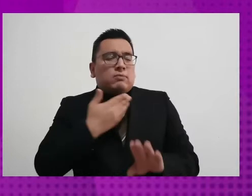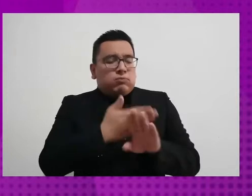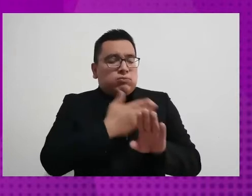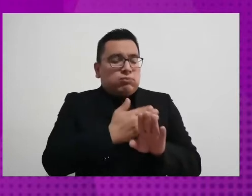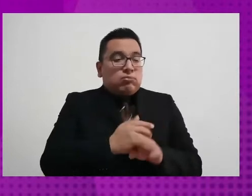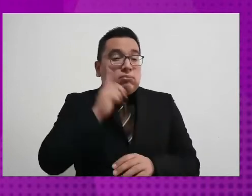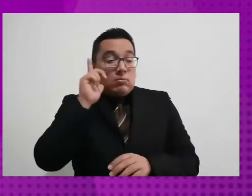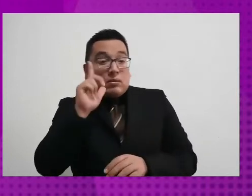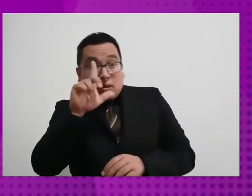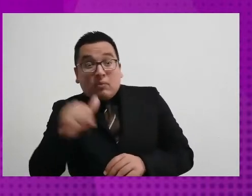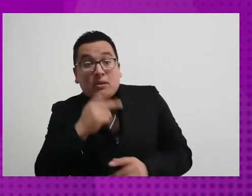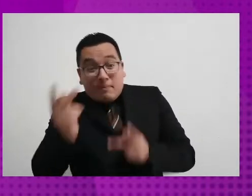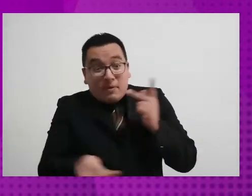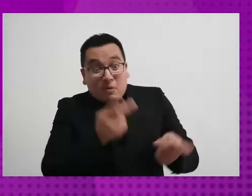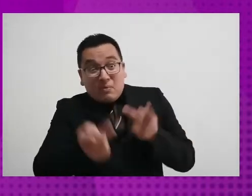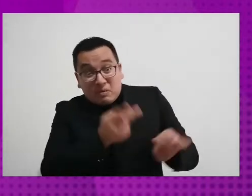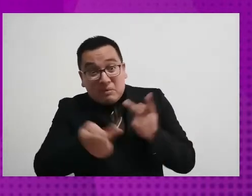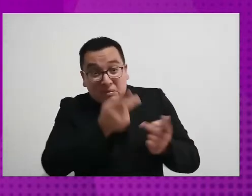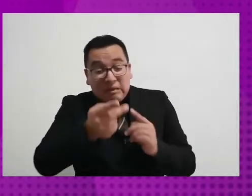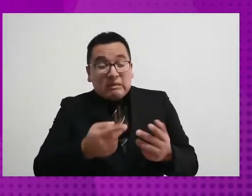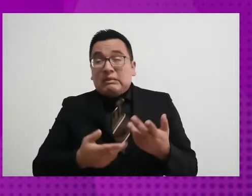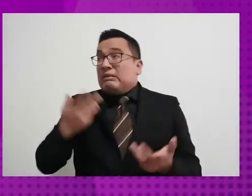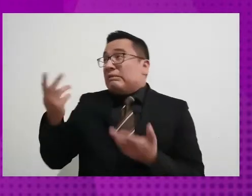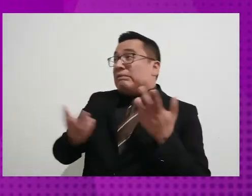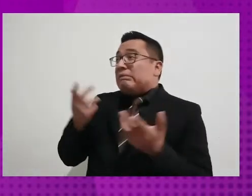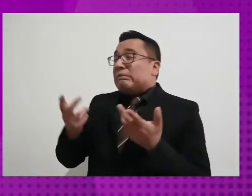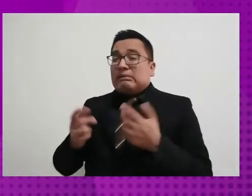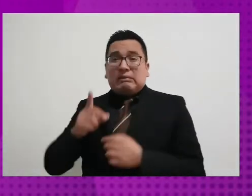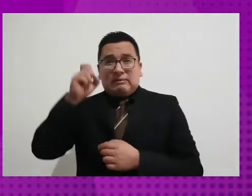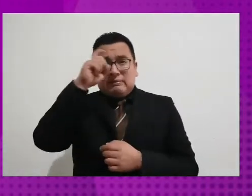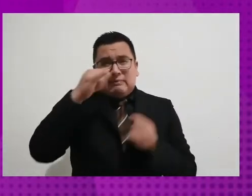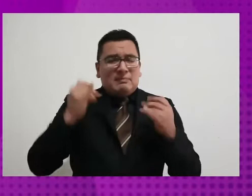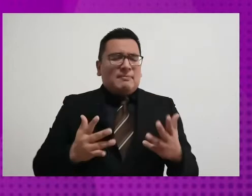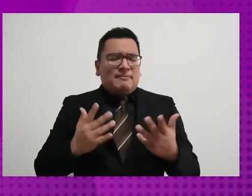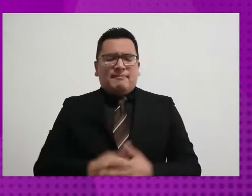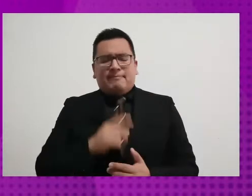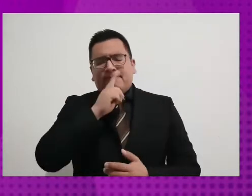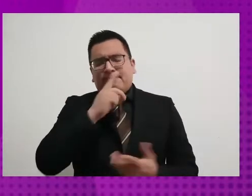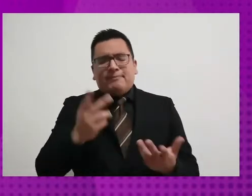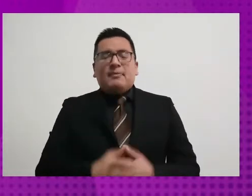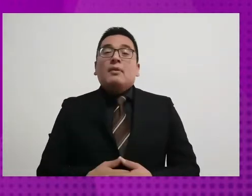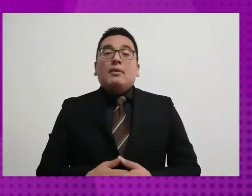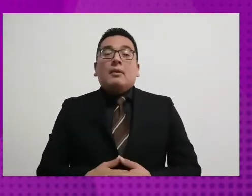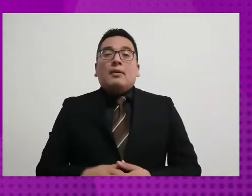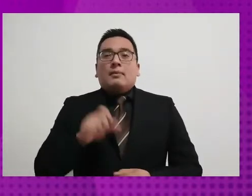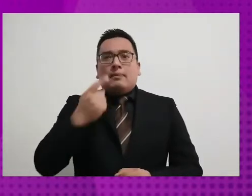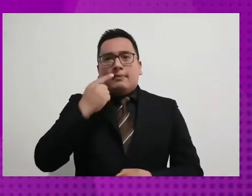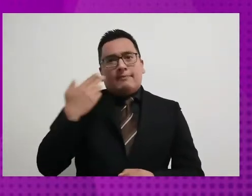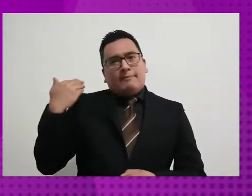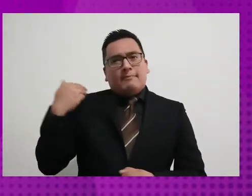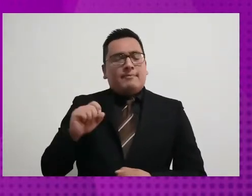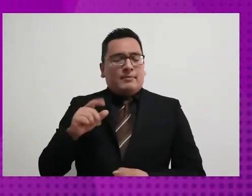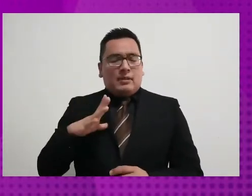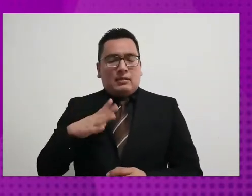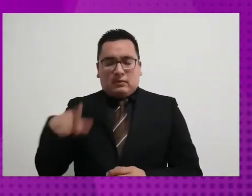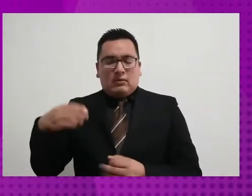no obstaculizarles el derecho a la justicia. Y creo que es muy importante en ese tema otra sentencia también de hace unos días de la propia